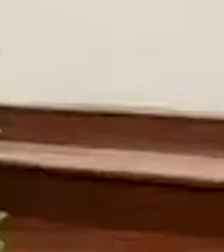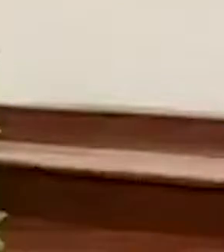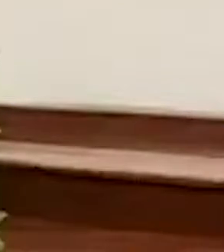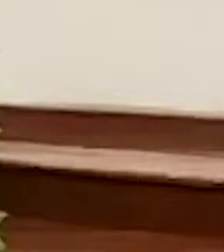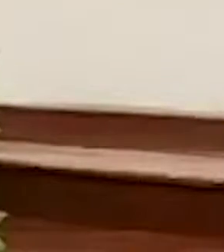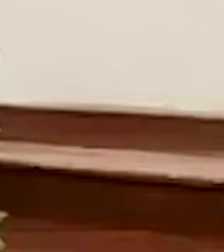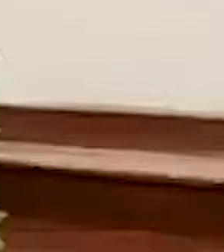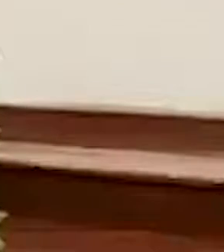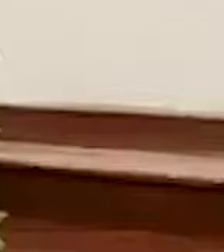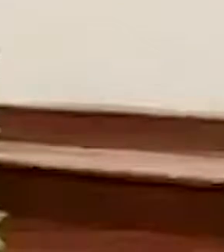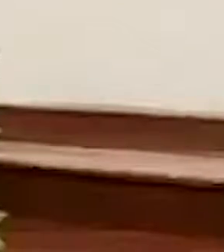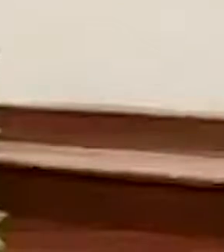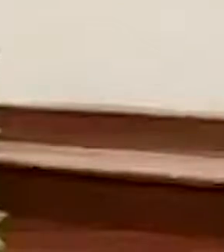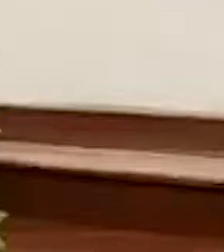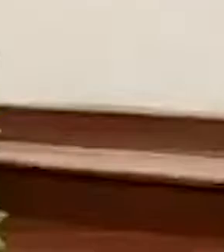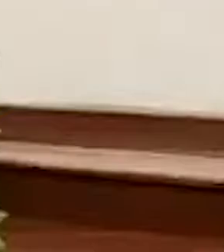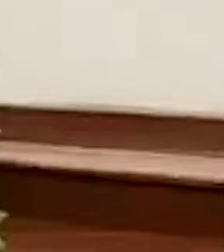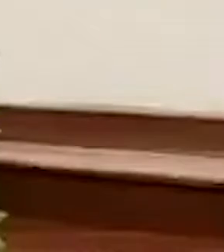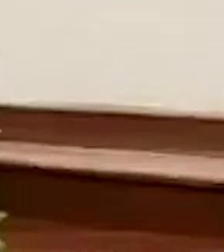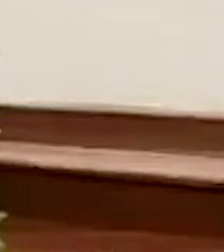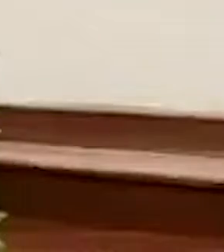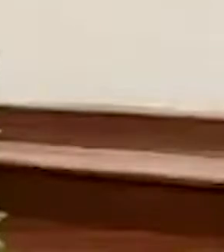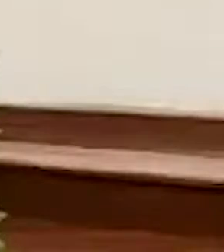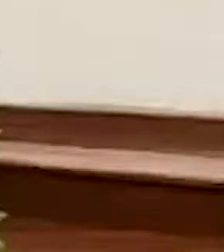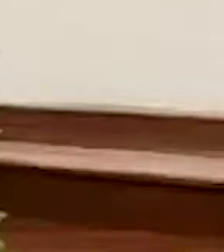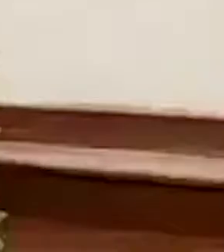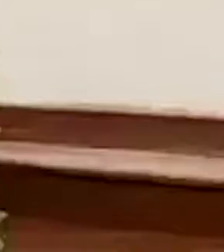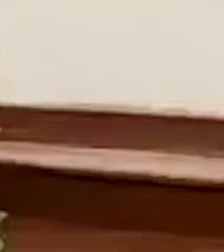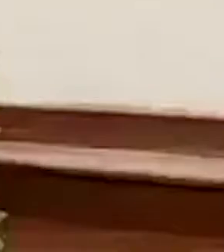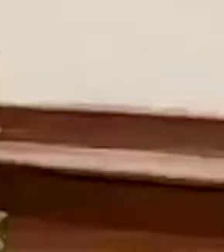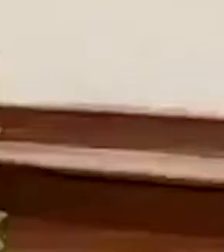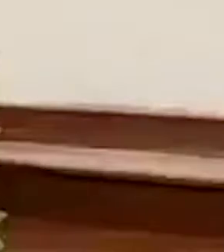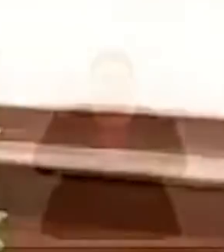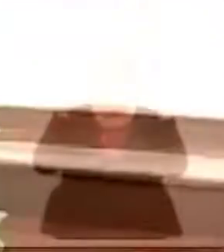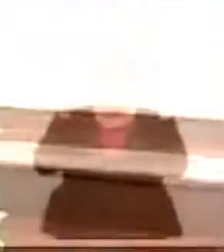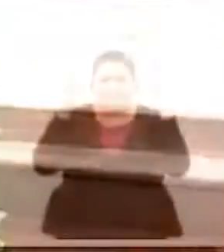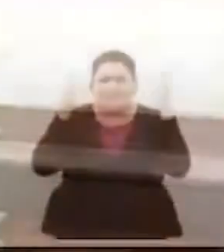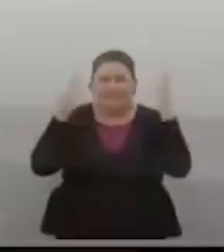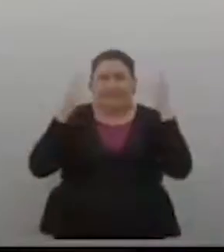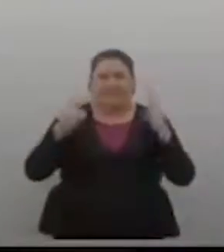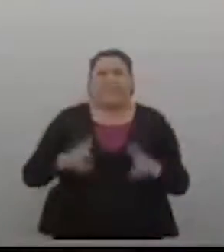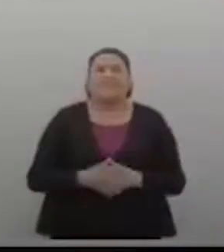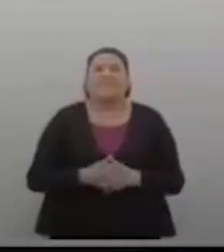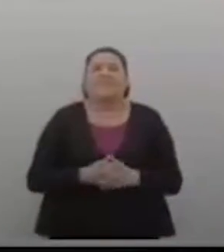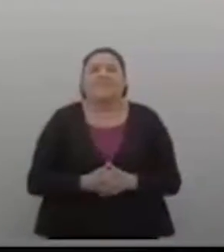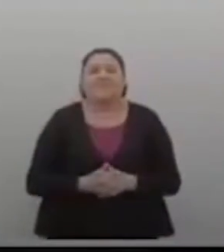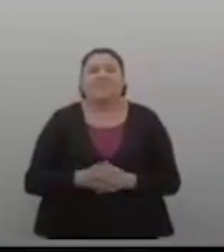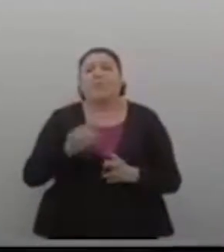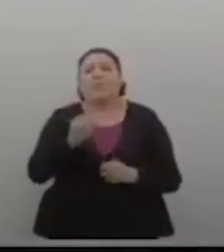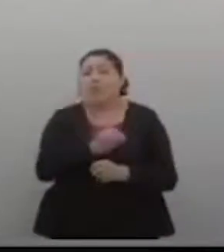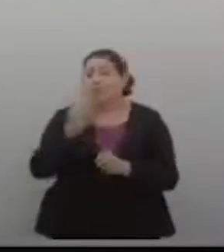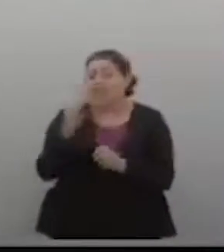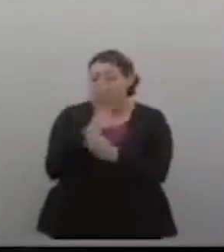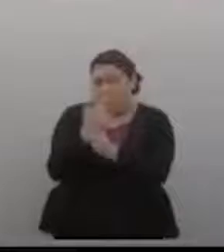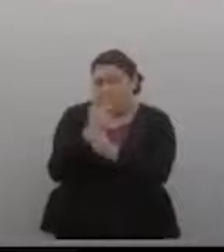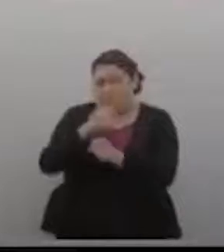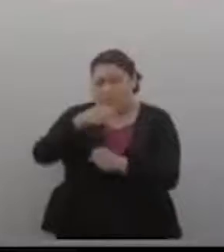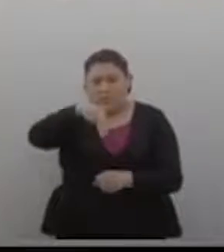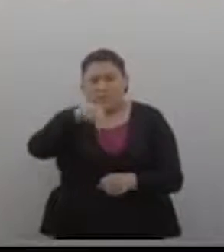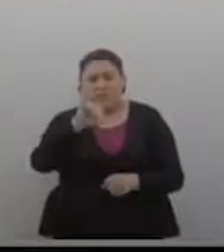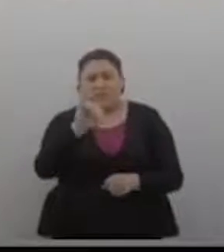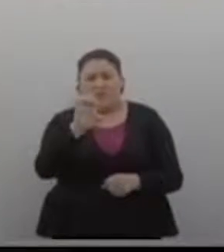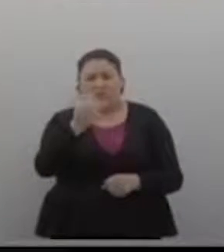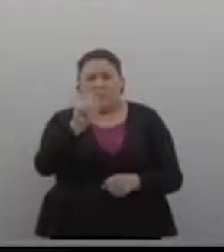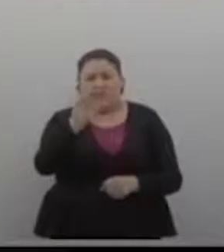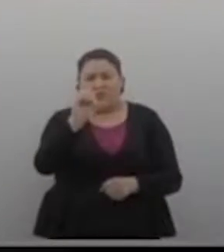sentenció que en él los legisladores tendrán un aliado para buscar sacar adelante a Puebla. La fiesta de Barbosa Huerta se trasladó al